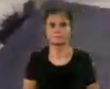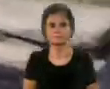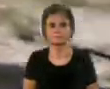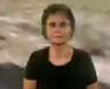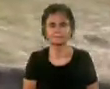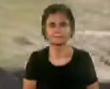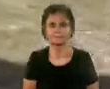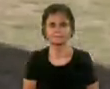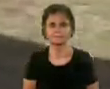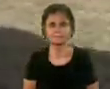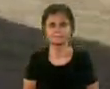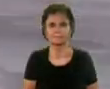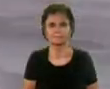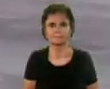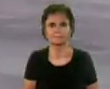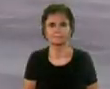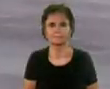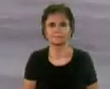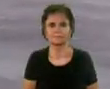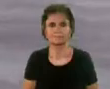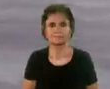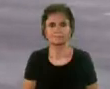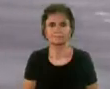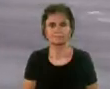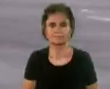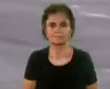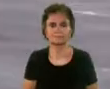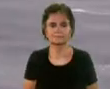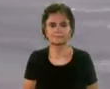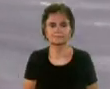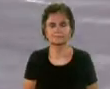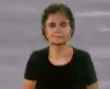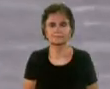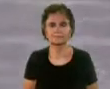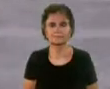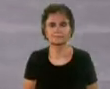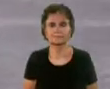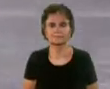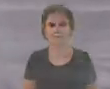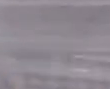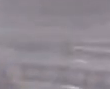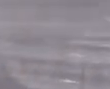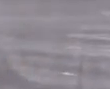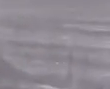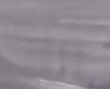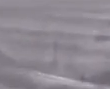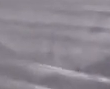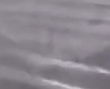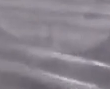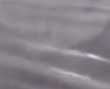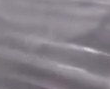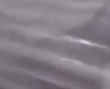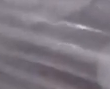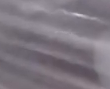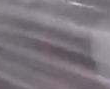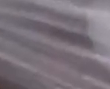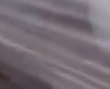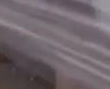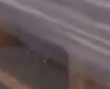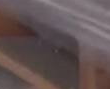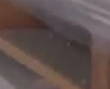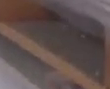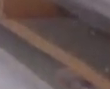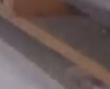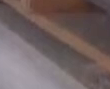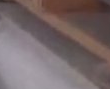gobernador Claudio Poggi presidió la nueva jornada en el norte serrano y reiteró que el objetivo es fortalecer las redes entre el gobierno